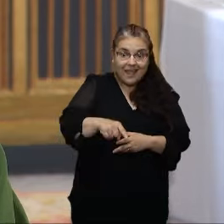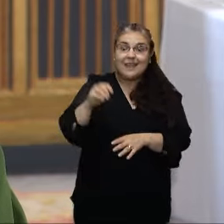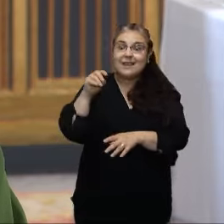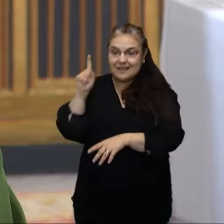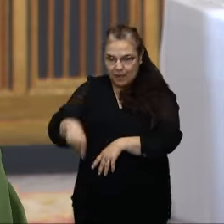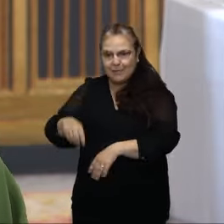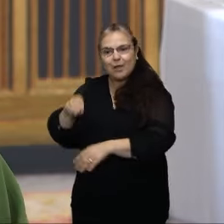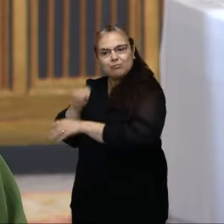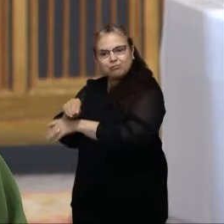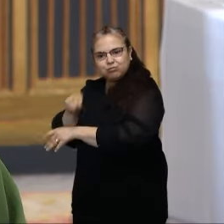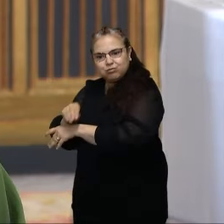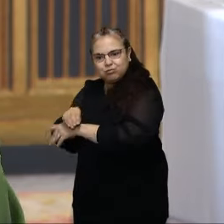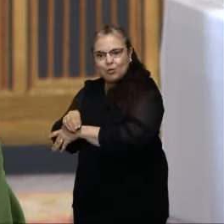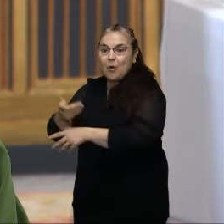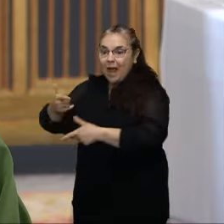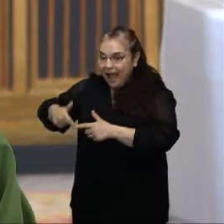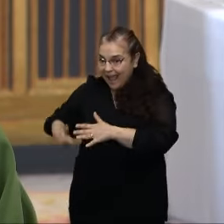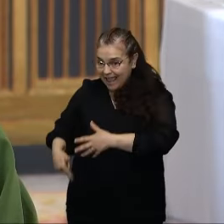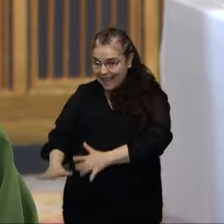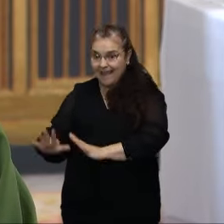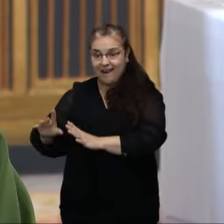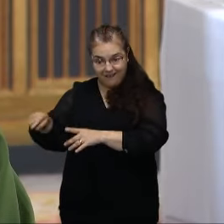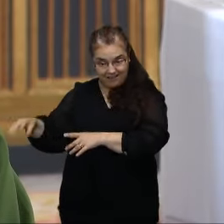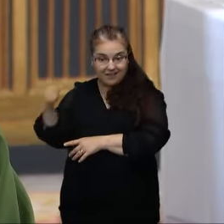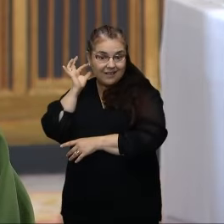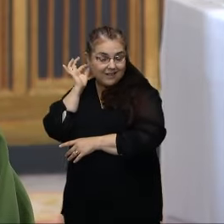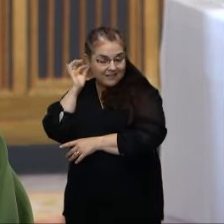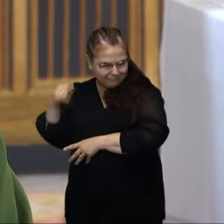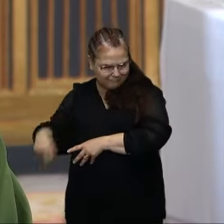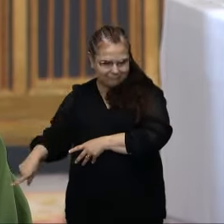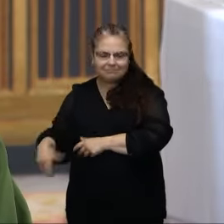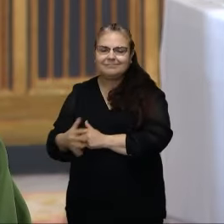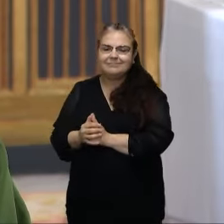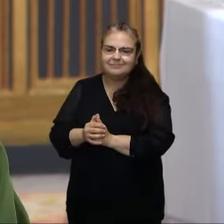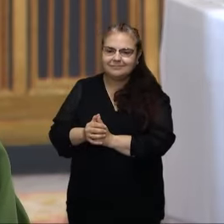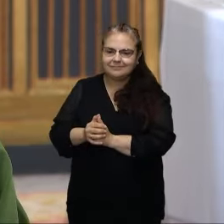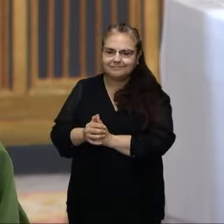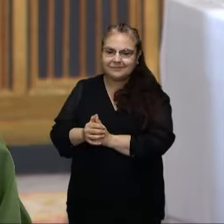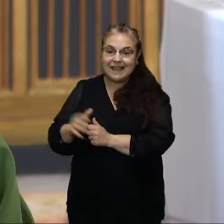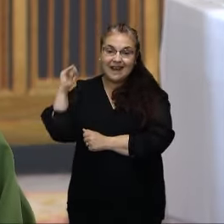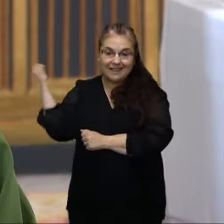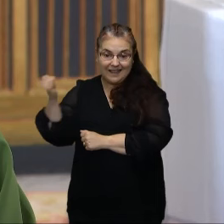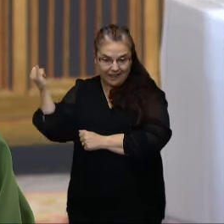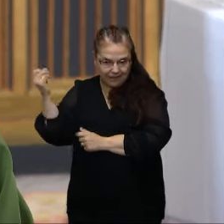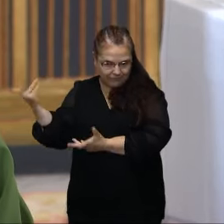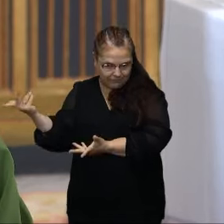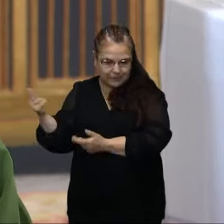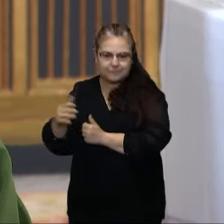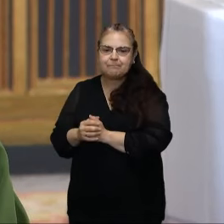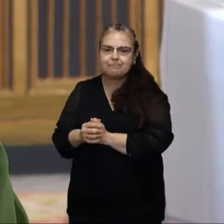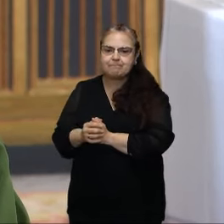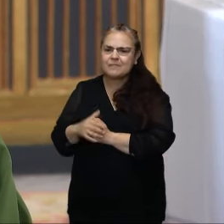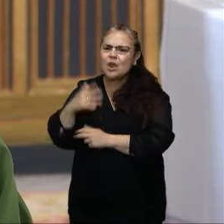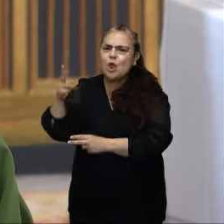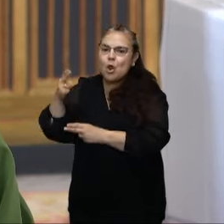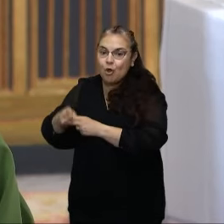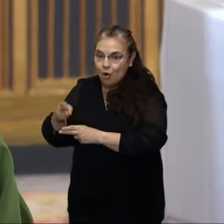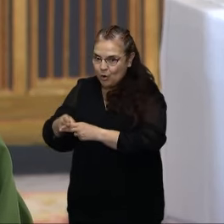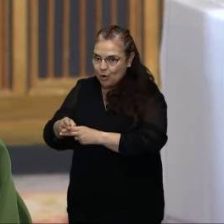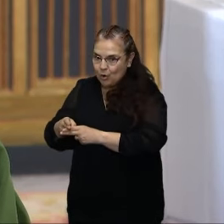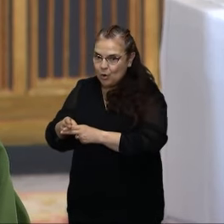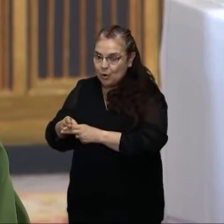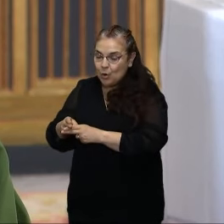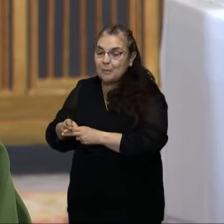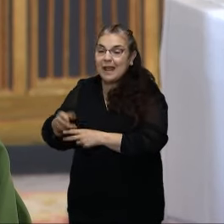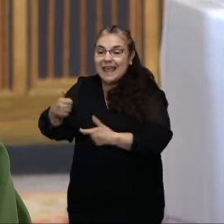de la sinagoga, que aquí no tiene nombre, pero en el Evangelio de Marcos, que tanto conocemos, pues la identificamos como la